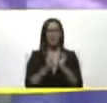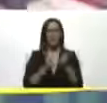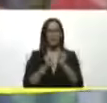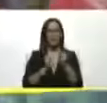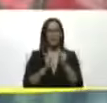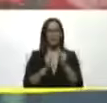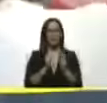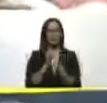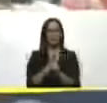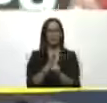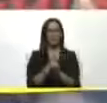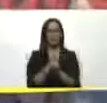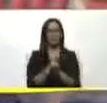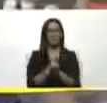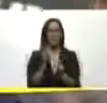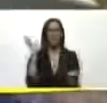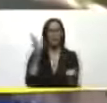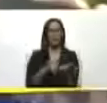virtuales